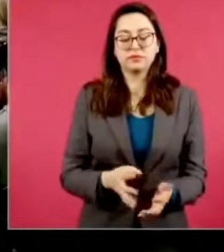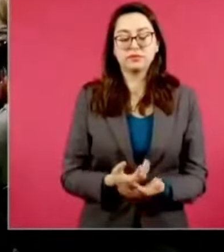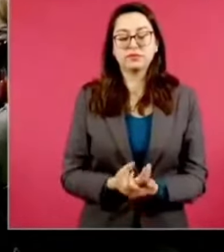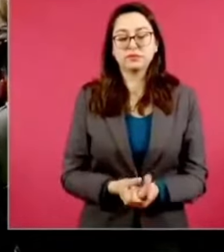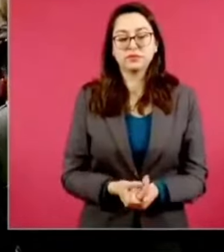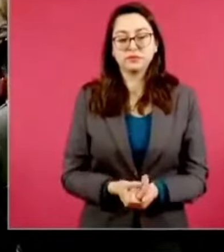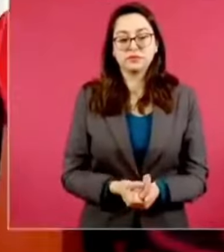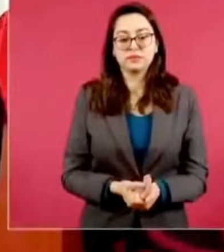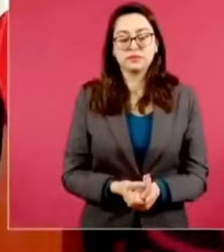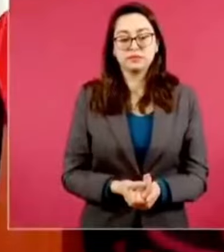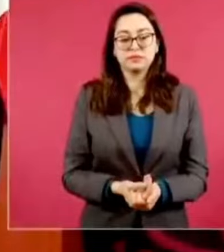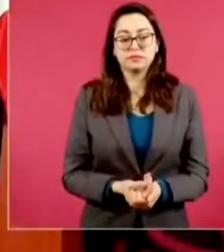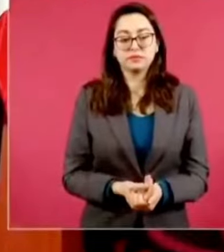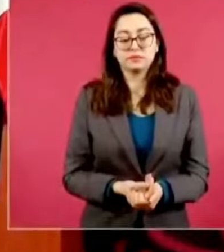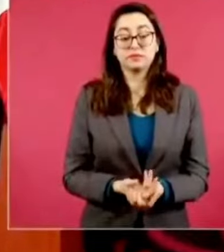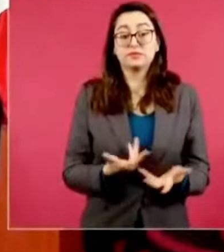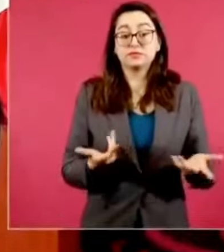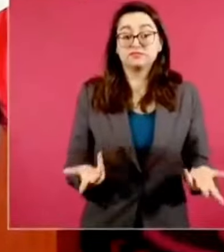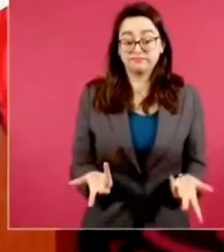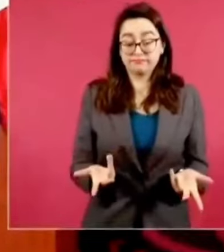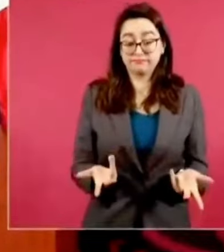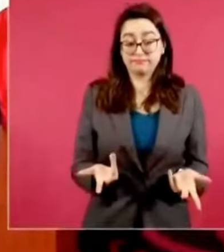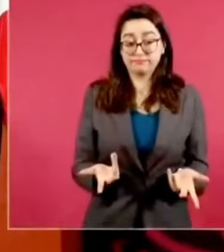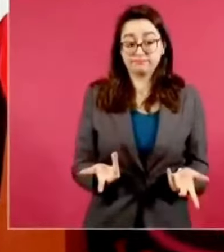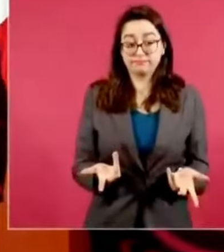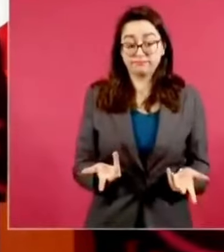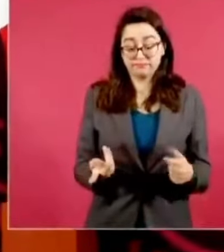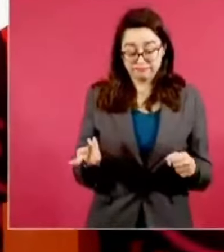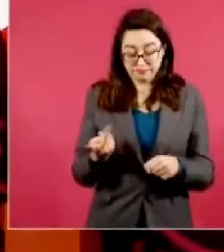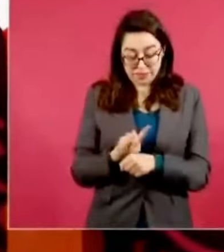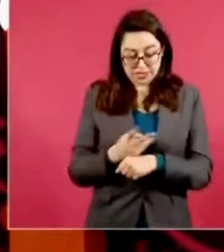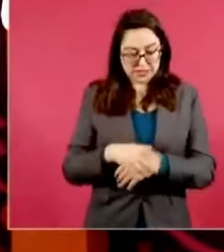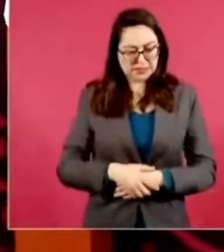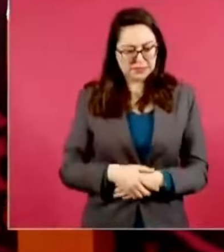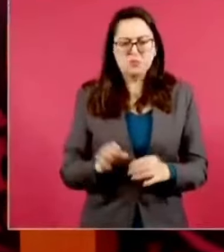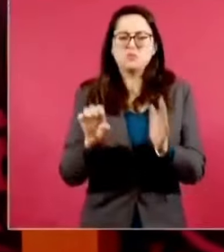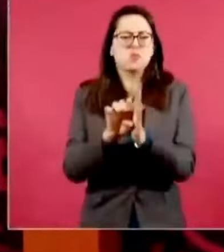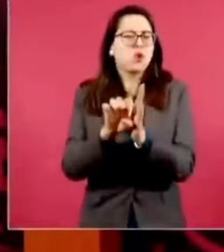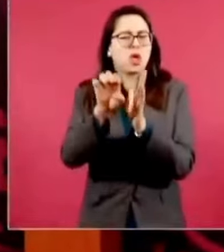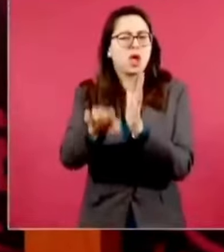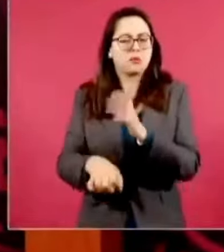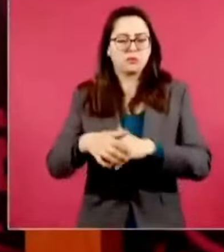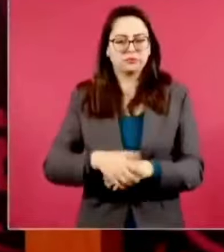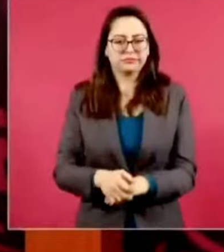porque cuando hicieron la reforma energética,